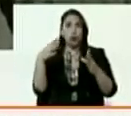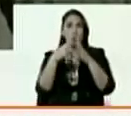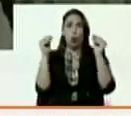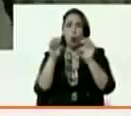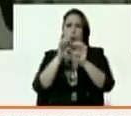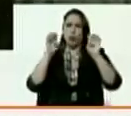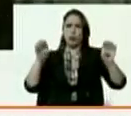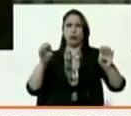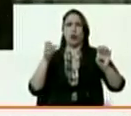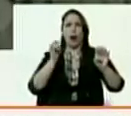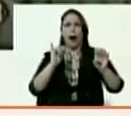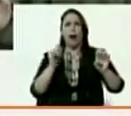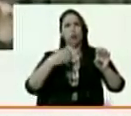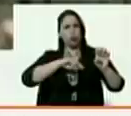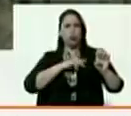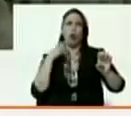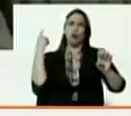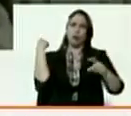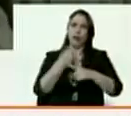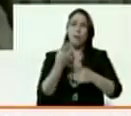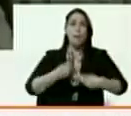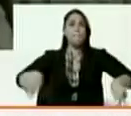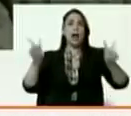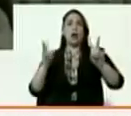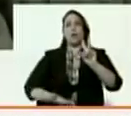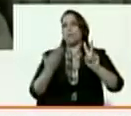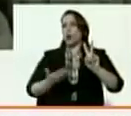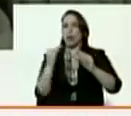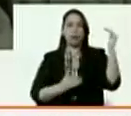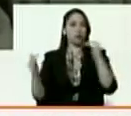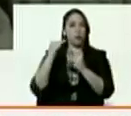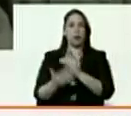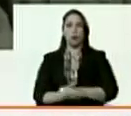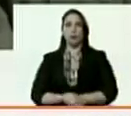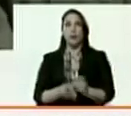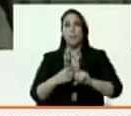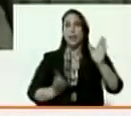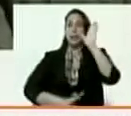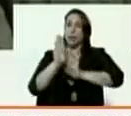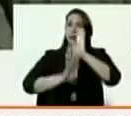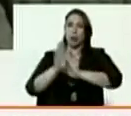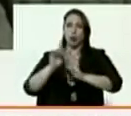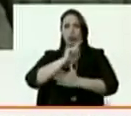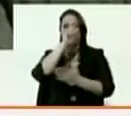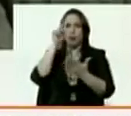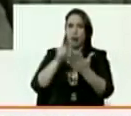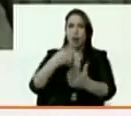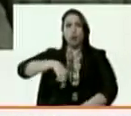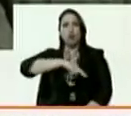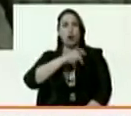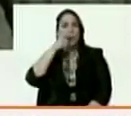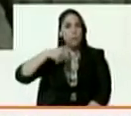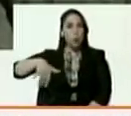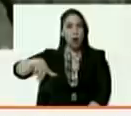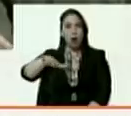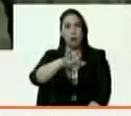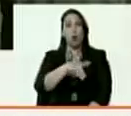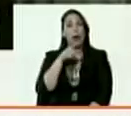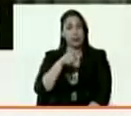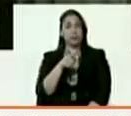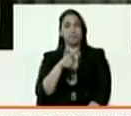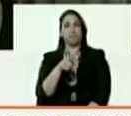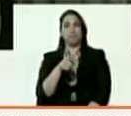educación. Y lo tenemos como valor fundamental, supremo, para el desarrollo integral de nuestros pueblos. Así pues